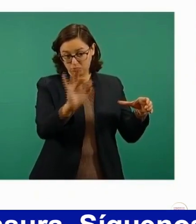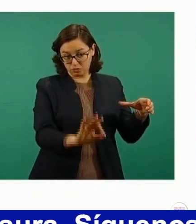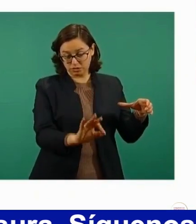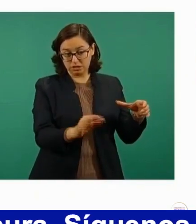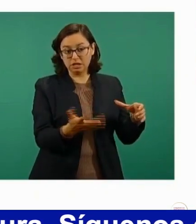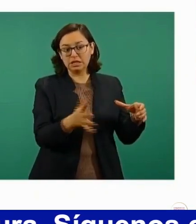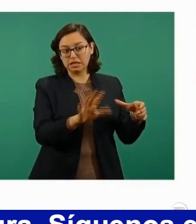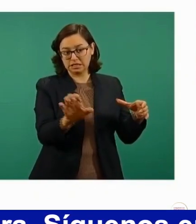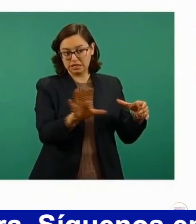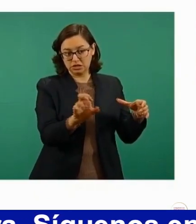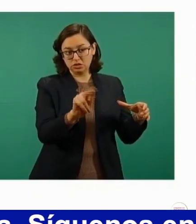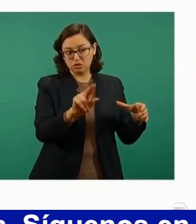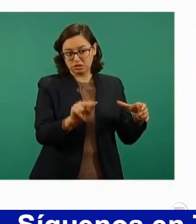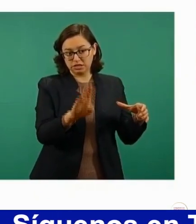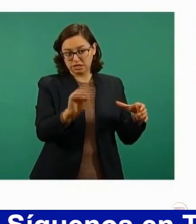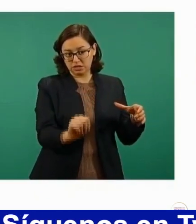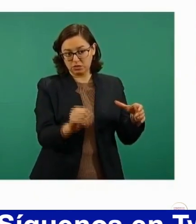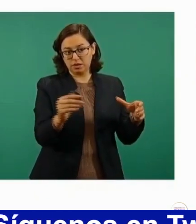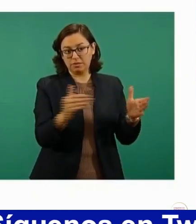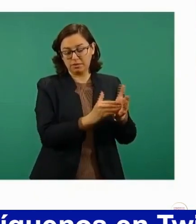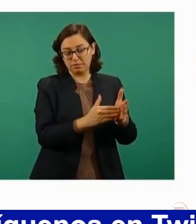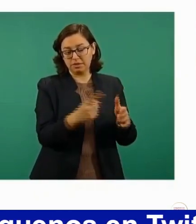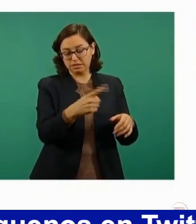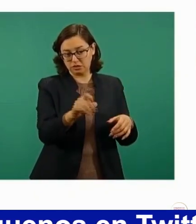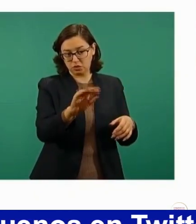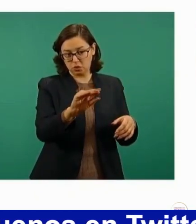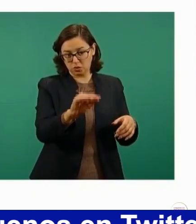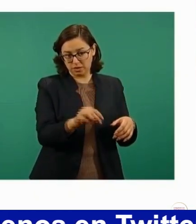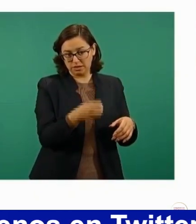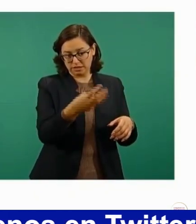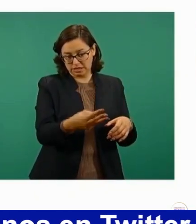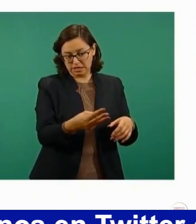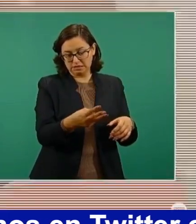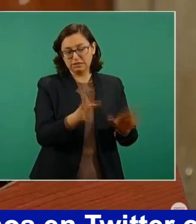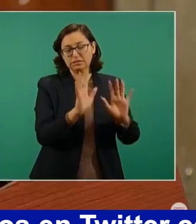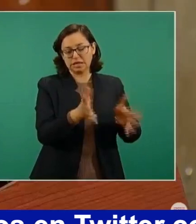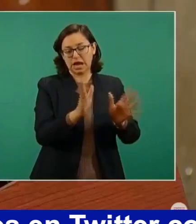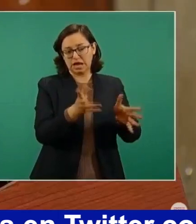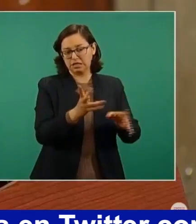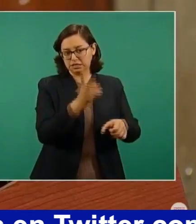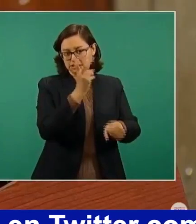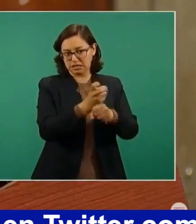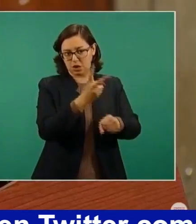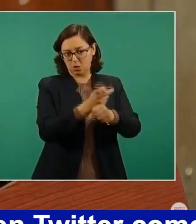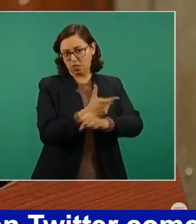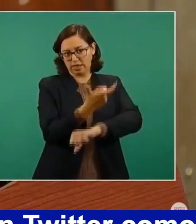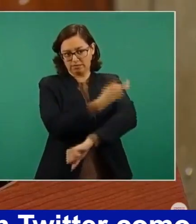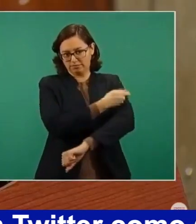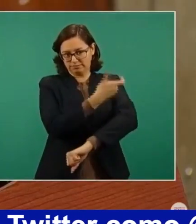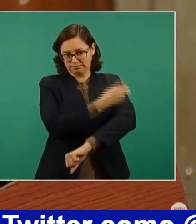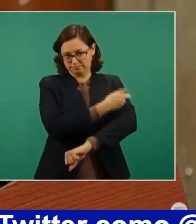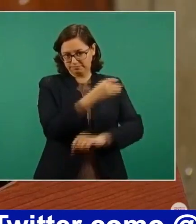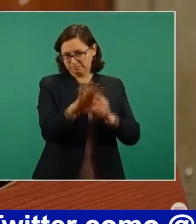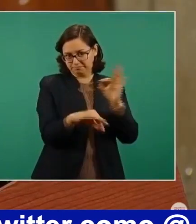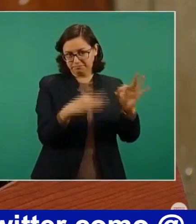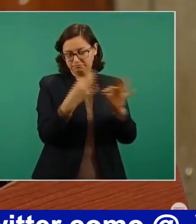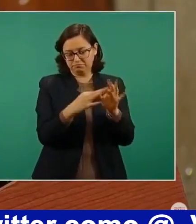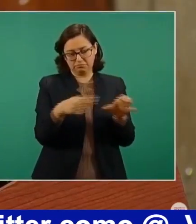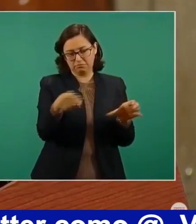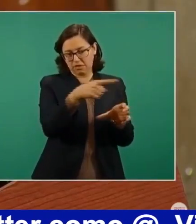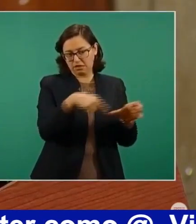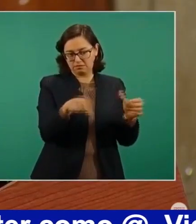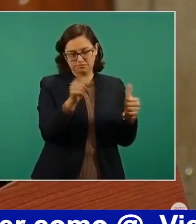589.193 segundas dosis se han aplicado. Esto, desde luego, es el primer grupo que se priorizó por las razones obvias